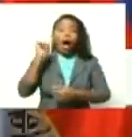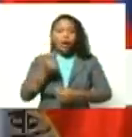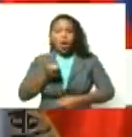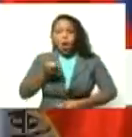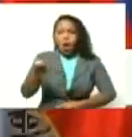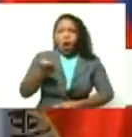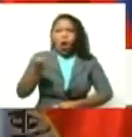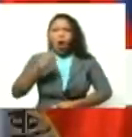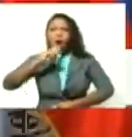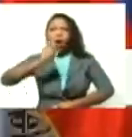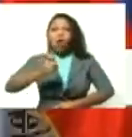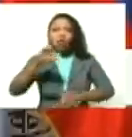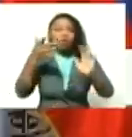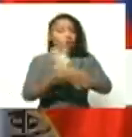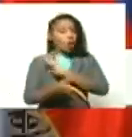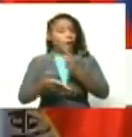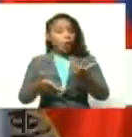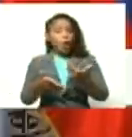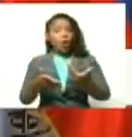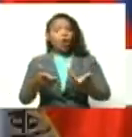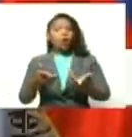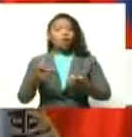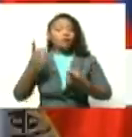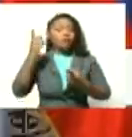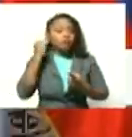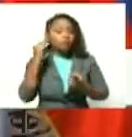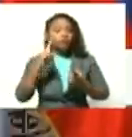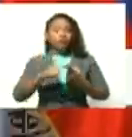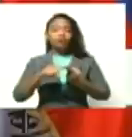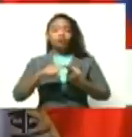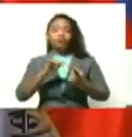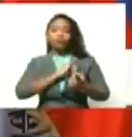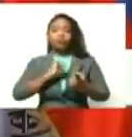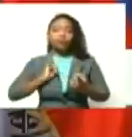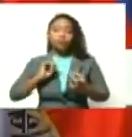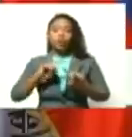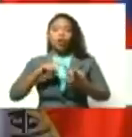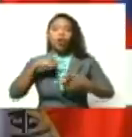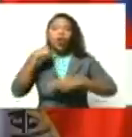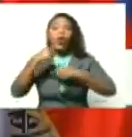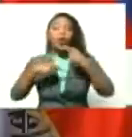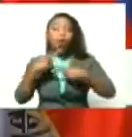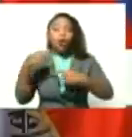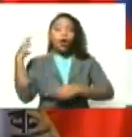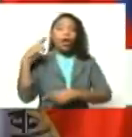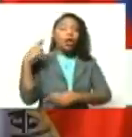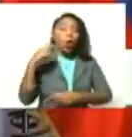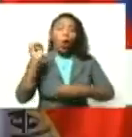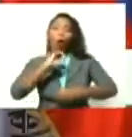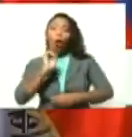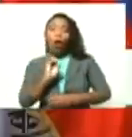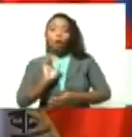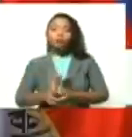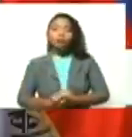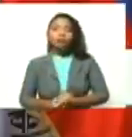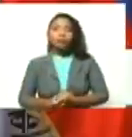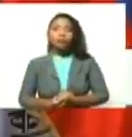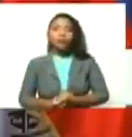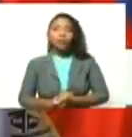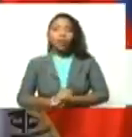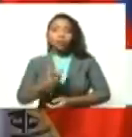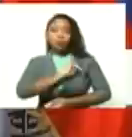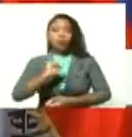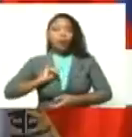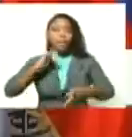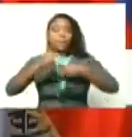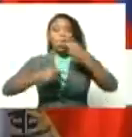odio por sexo, identidad sexual, color, religión o una identidad